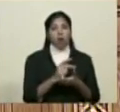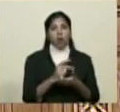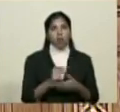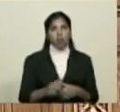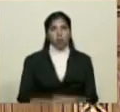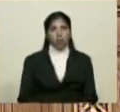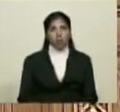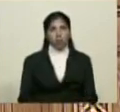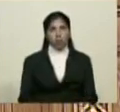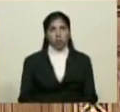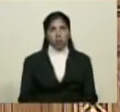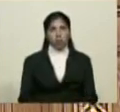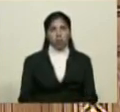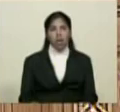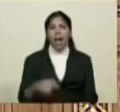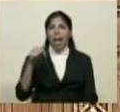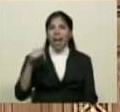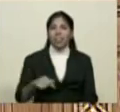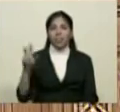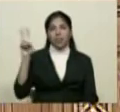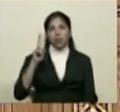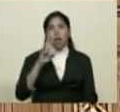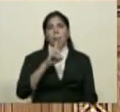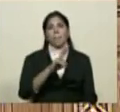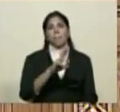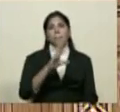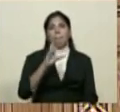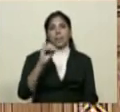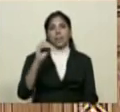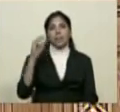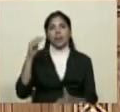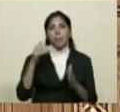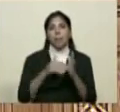de un 20 mil por ciento